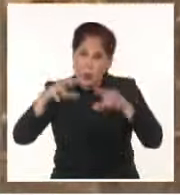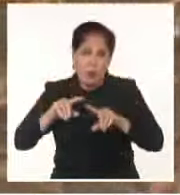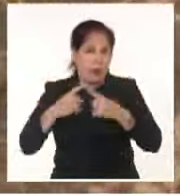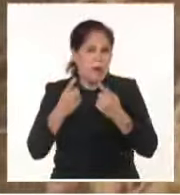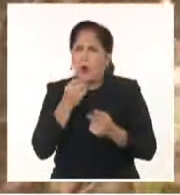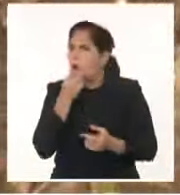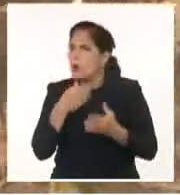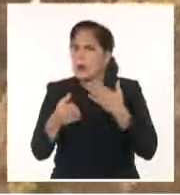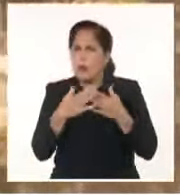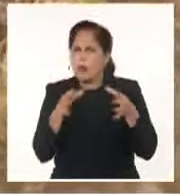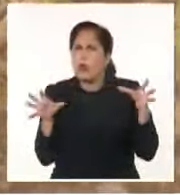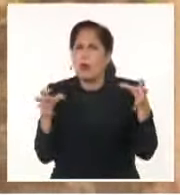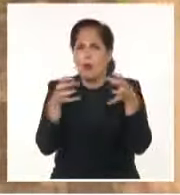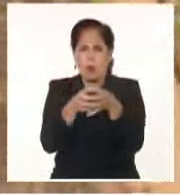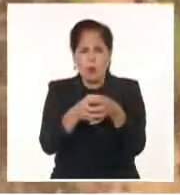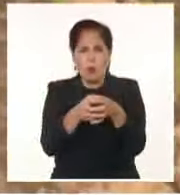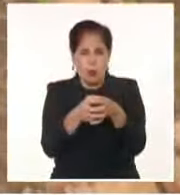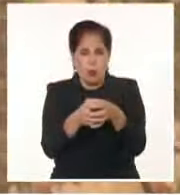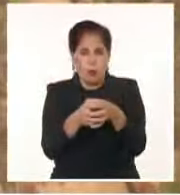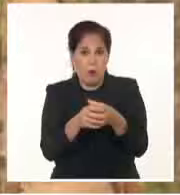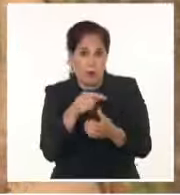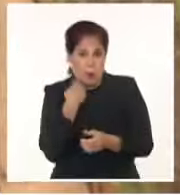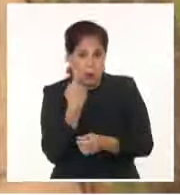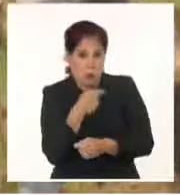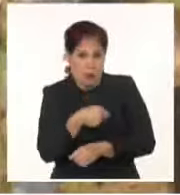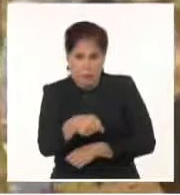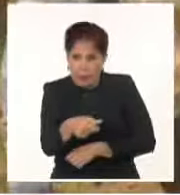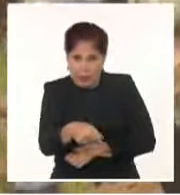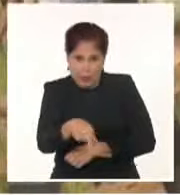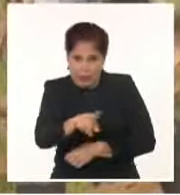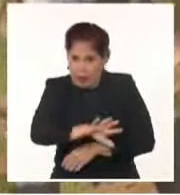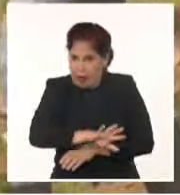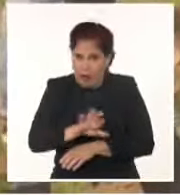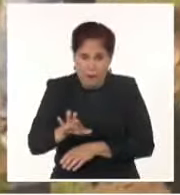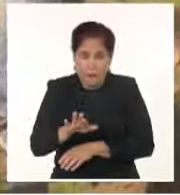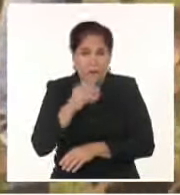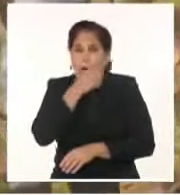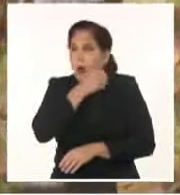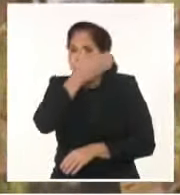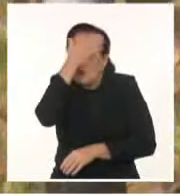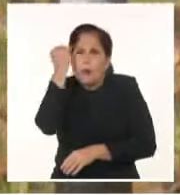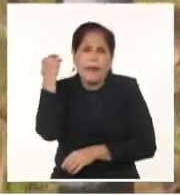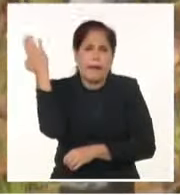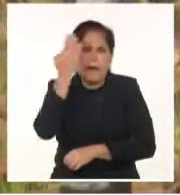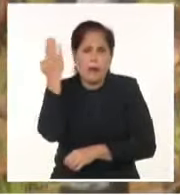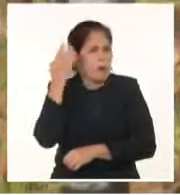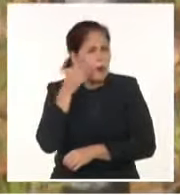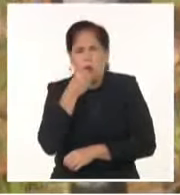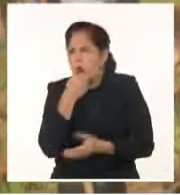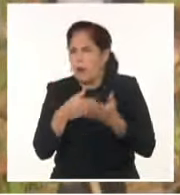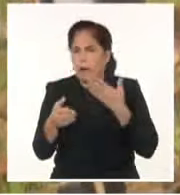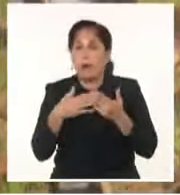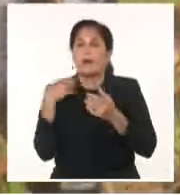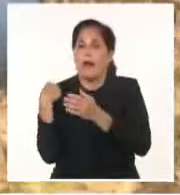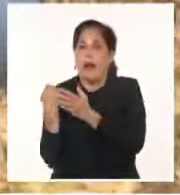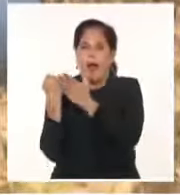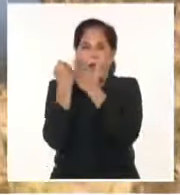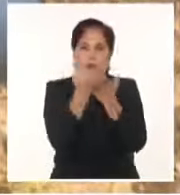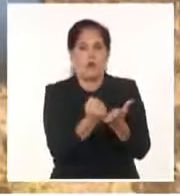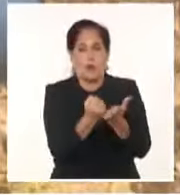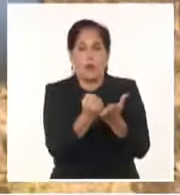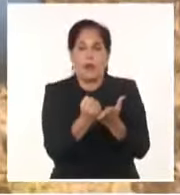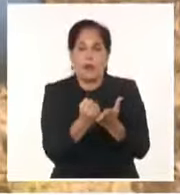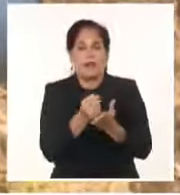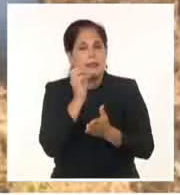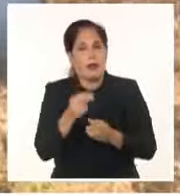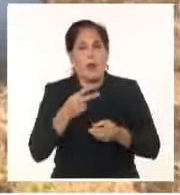unión está la fuerza, y muy pronto, más pronto de lo que pudo haber sido sin este contingente de apoyo, volverán a degustarse en la